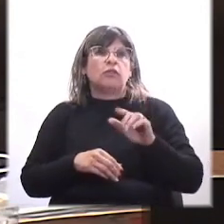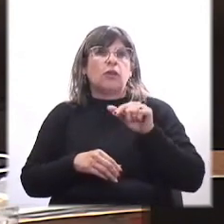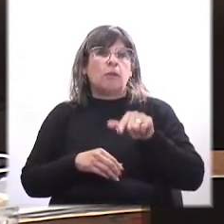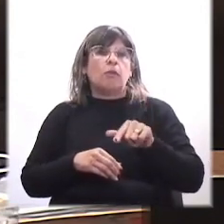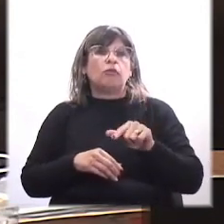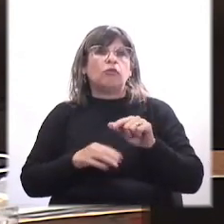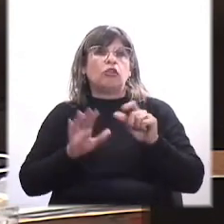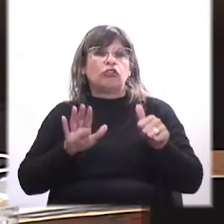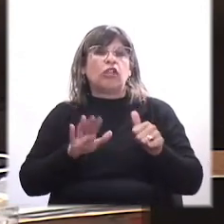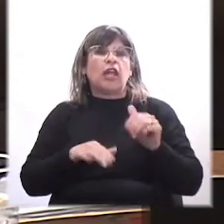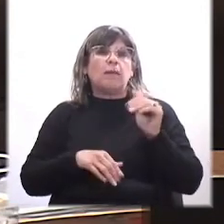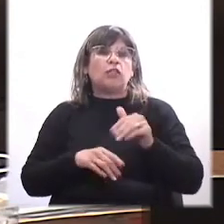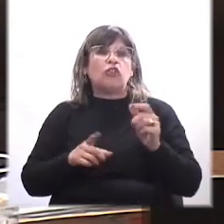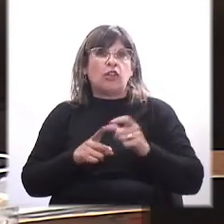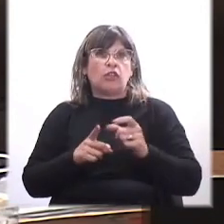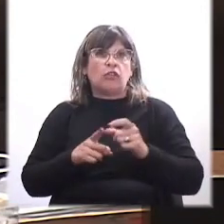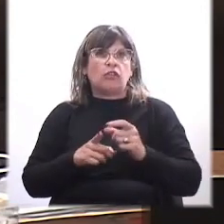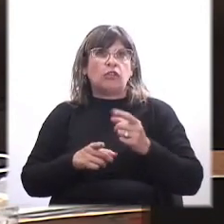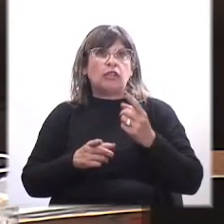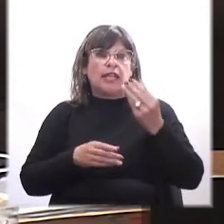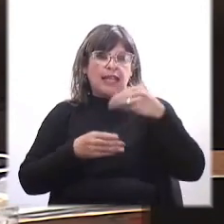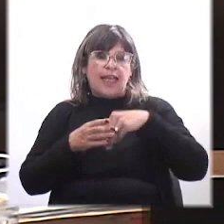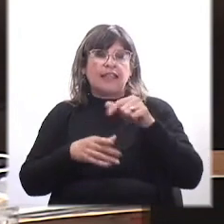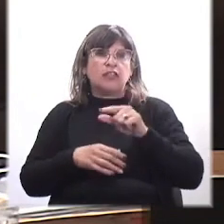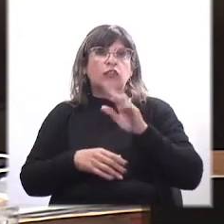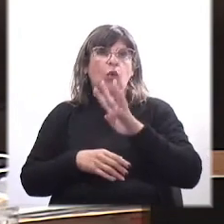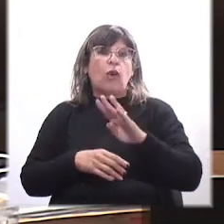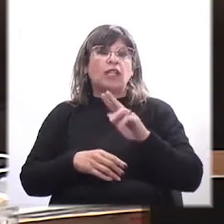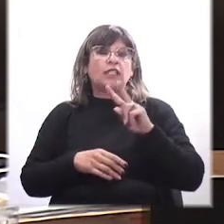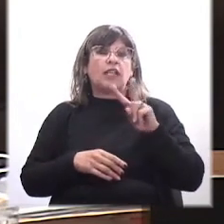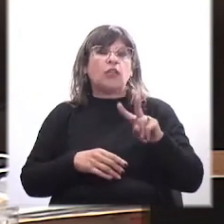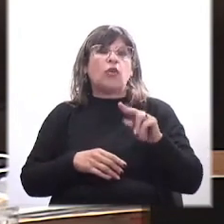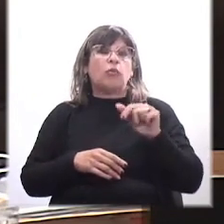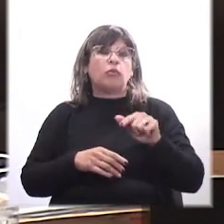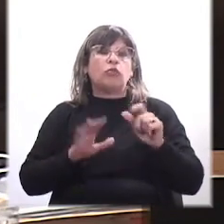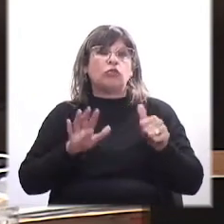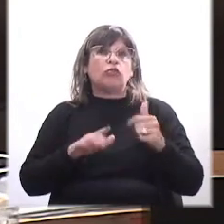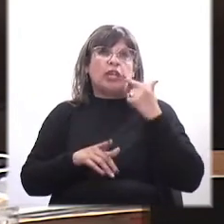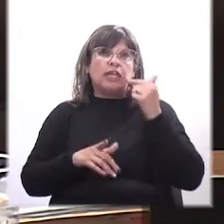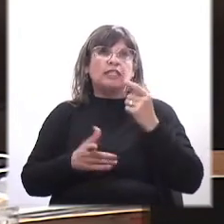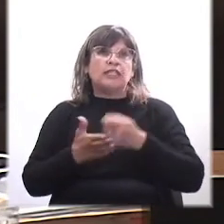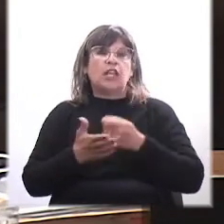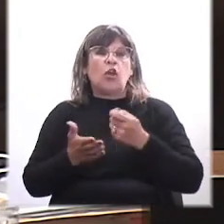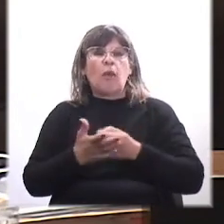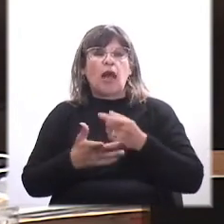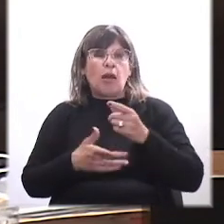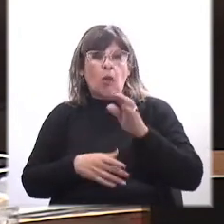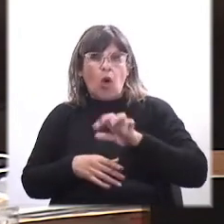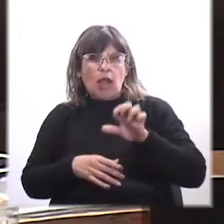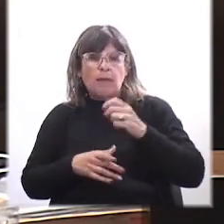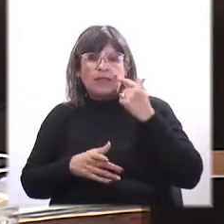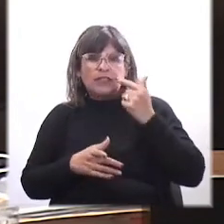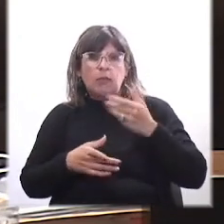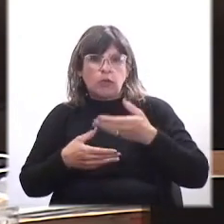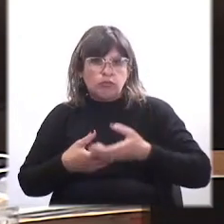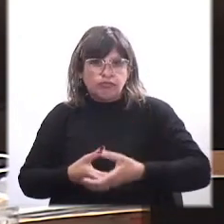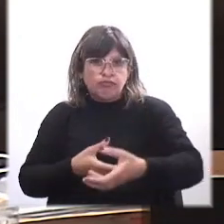54.6 millones de dólares, de los cuales 41.6 se los pagamos a OAS por tramo onshore,